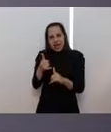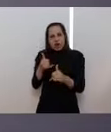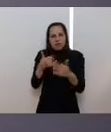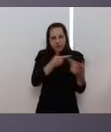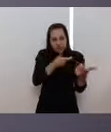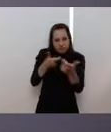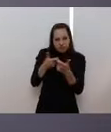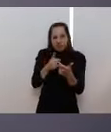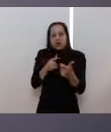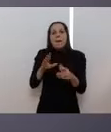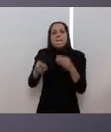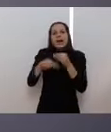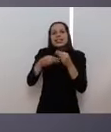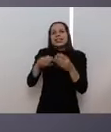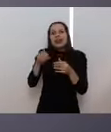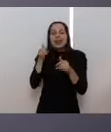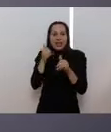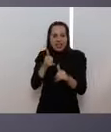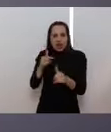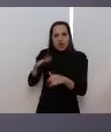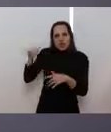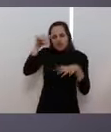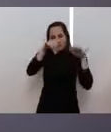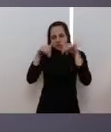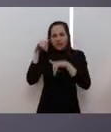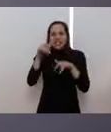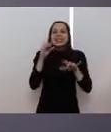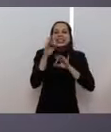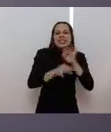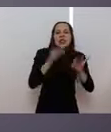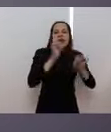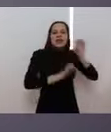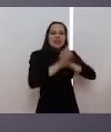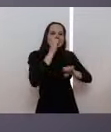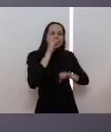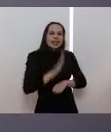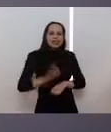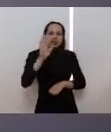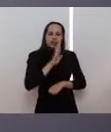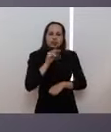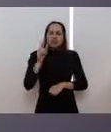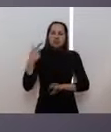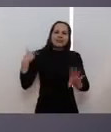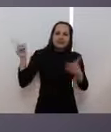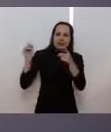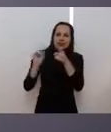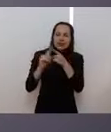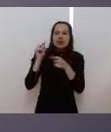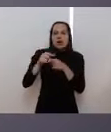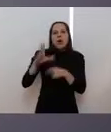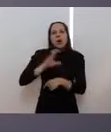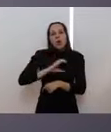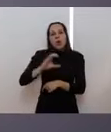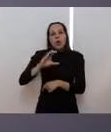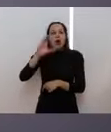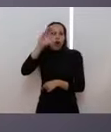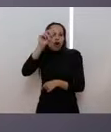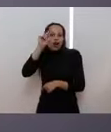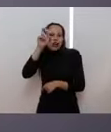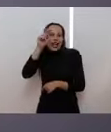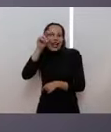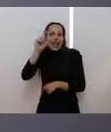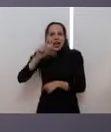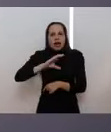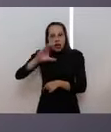vías y aeropuertos y en seguridad y defensa nacional durante su trayectoria militar el coronel alarcón se ha desempeñado en